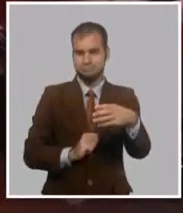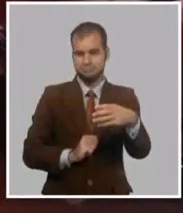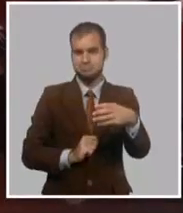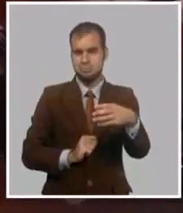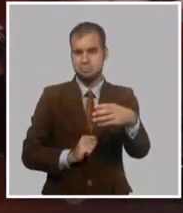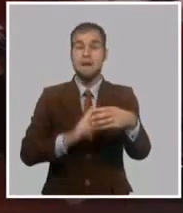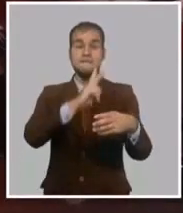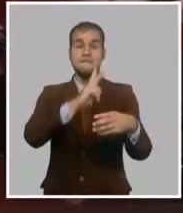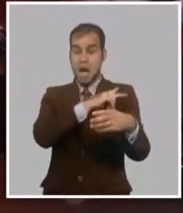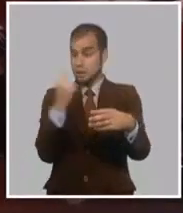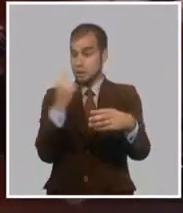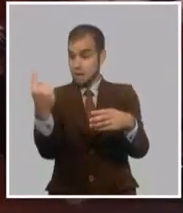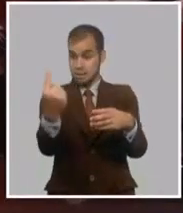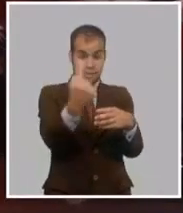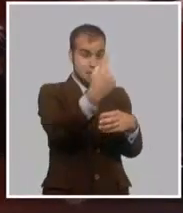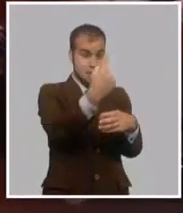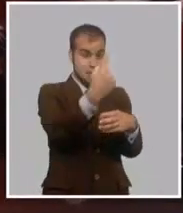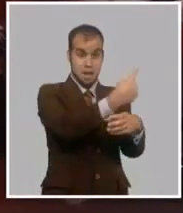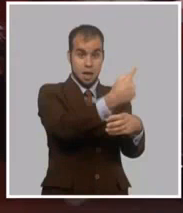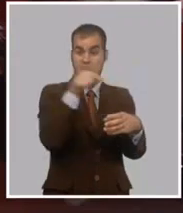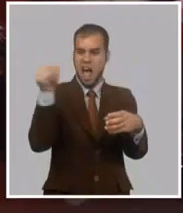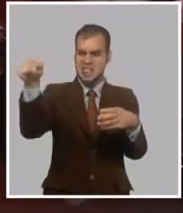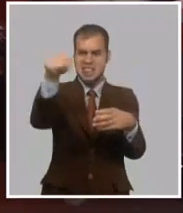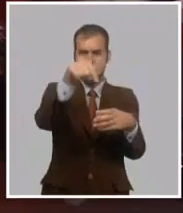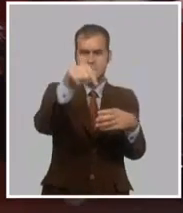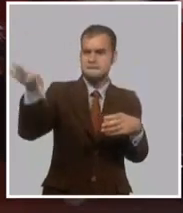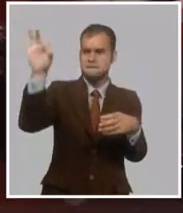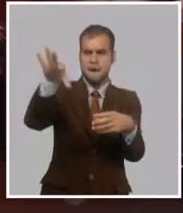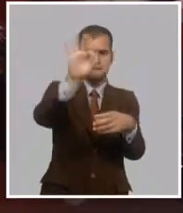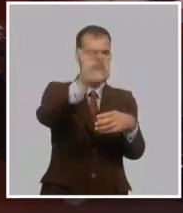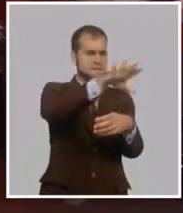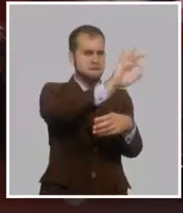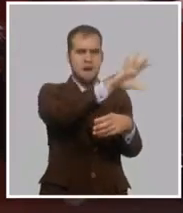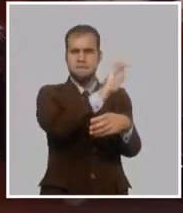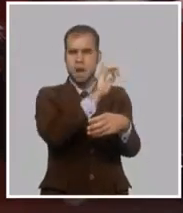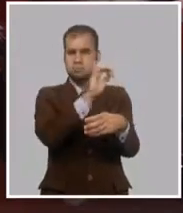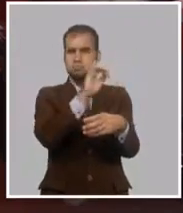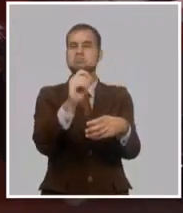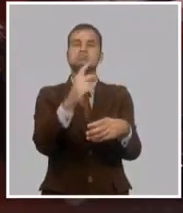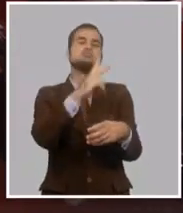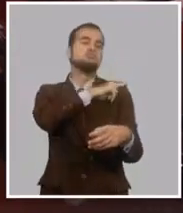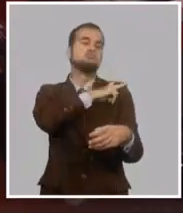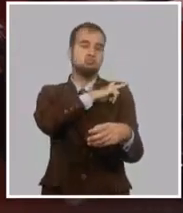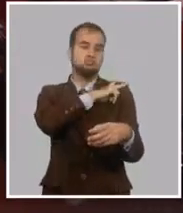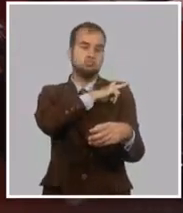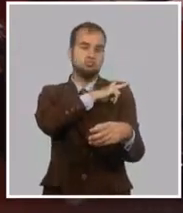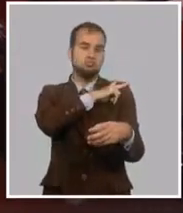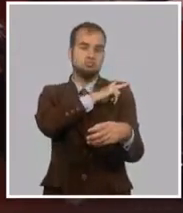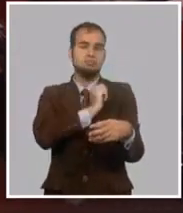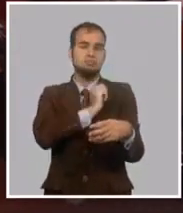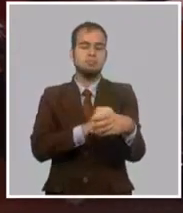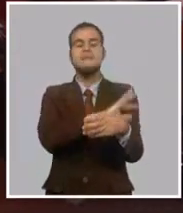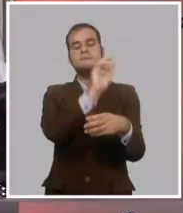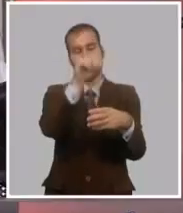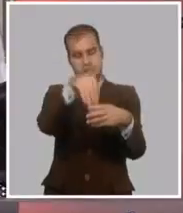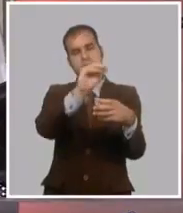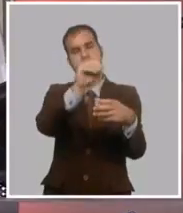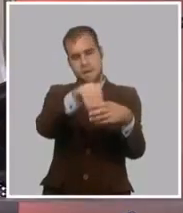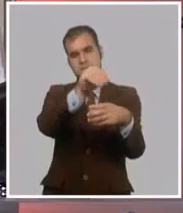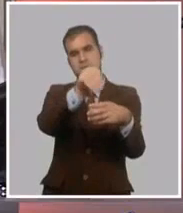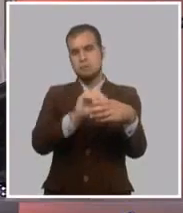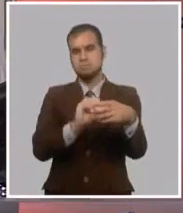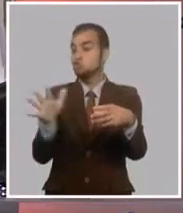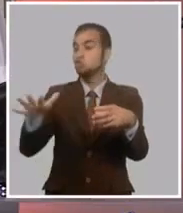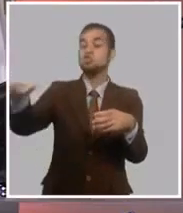club, se elige por todos los miembros de todos los clubes un presidente de un cuerpo, del cuerpo de consejo, pero todos están